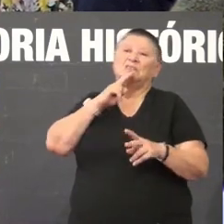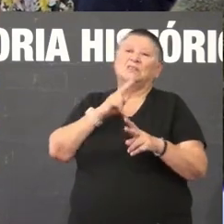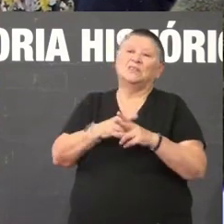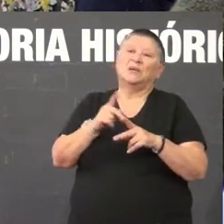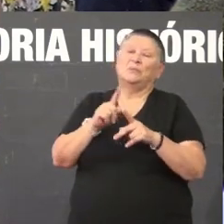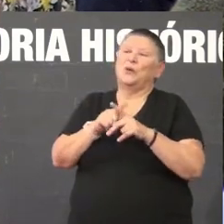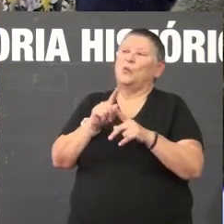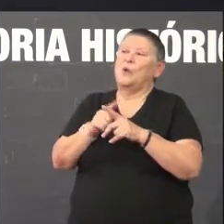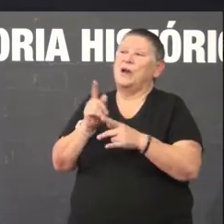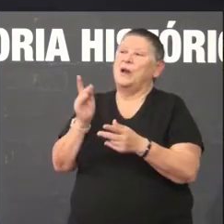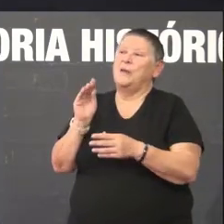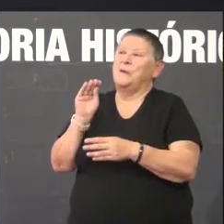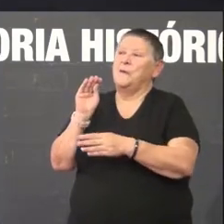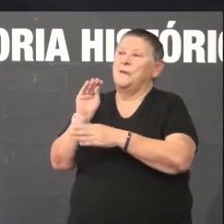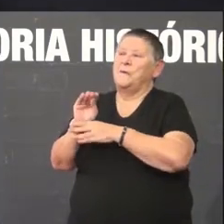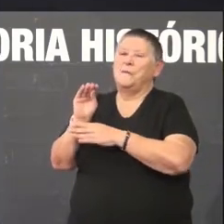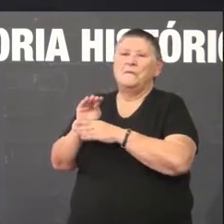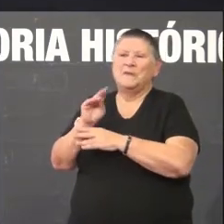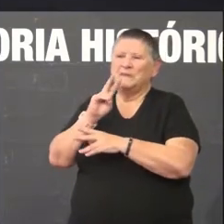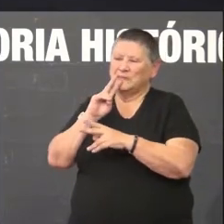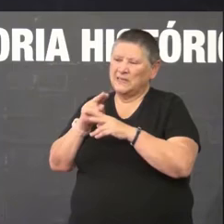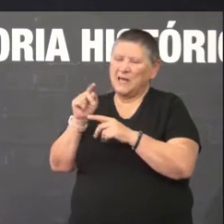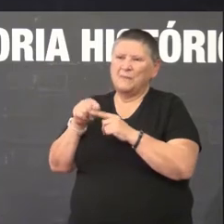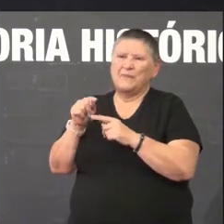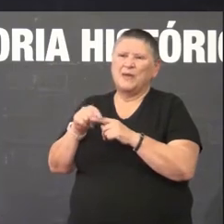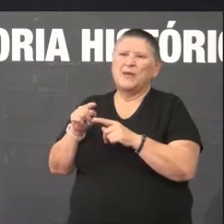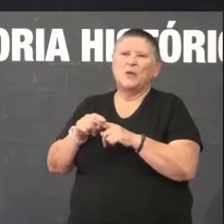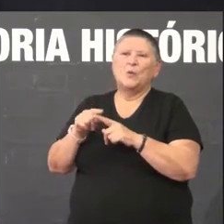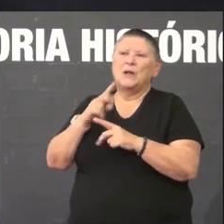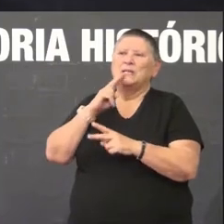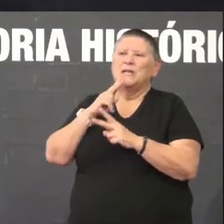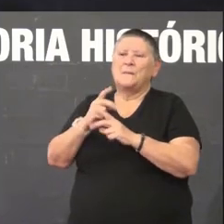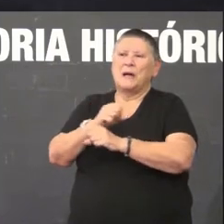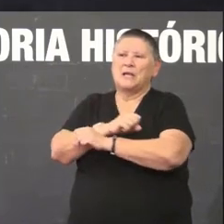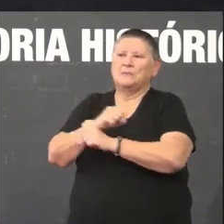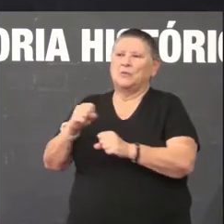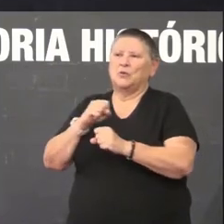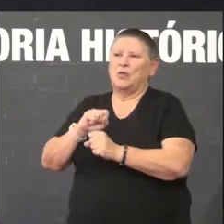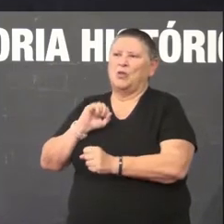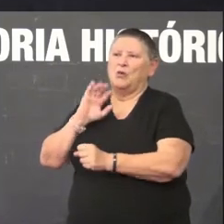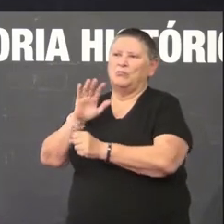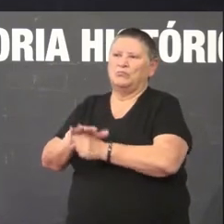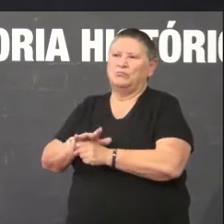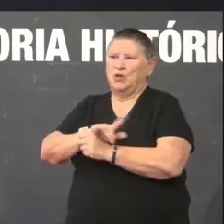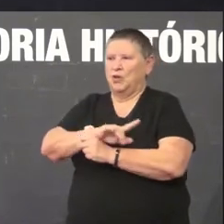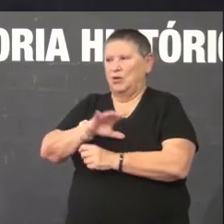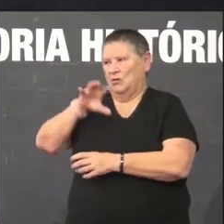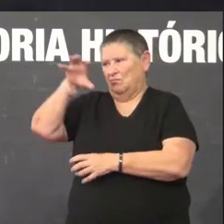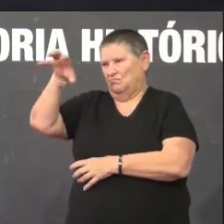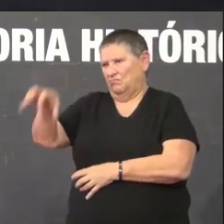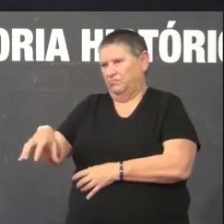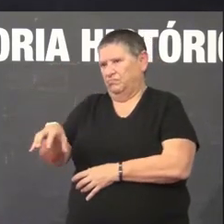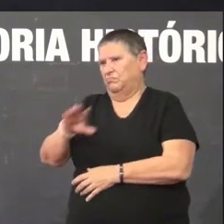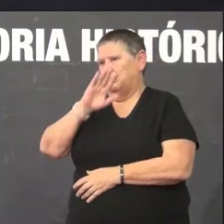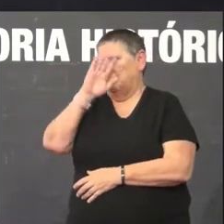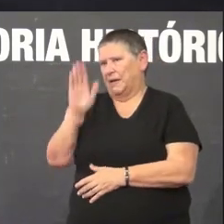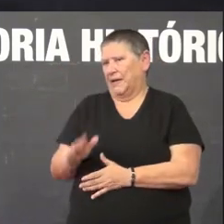que está moi próximo a unha explotación colonial interna, ¿no? E,